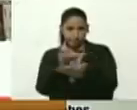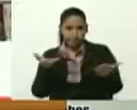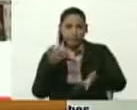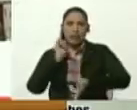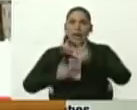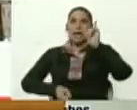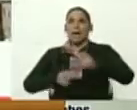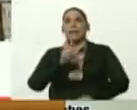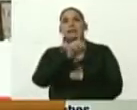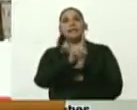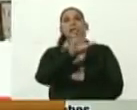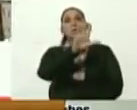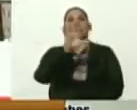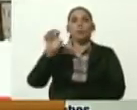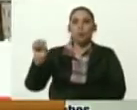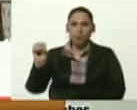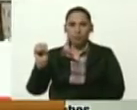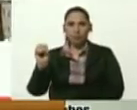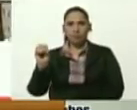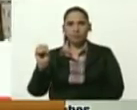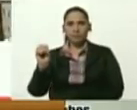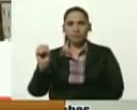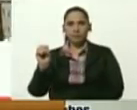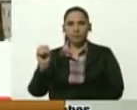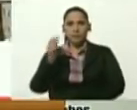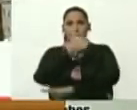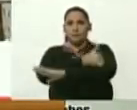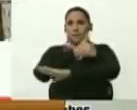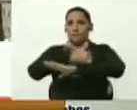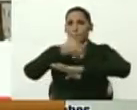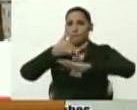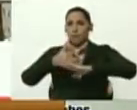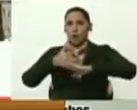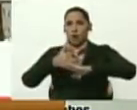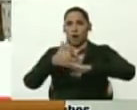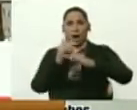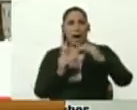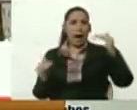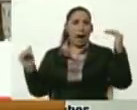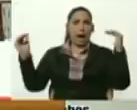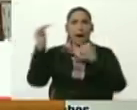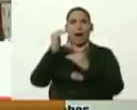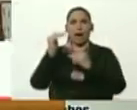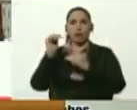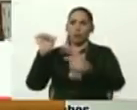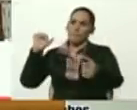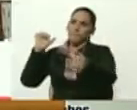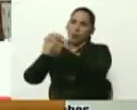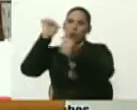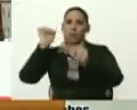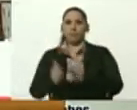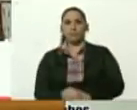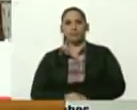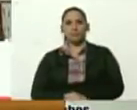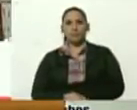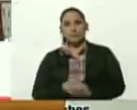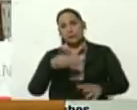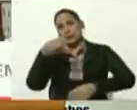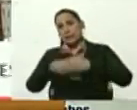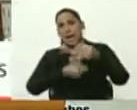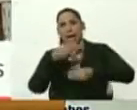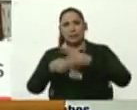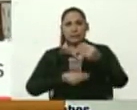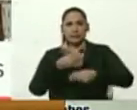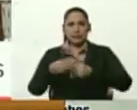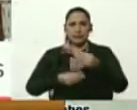Aproximadamente 150 funcionarios, muchos de altos cargos privados de libertad, por cometer